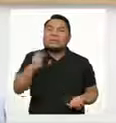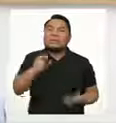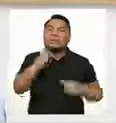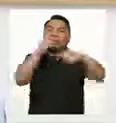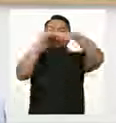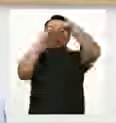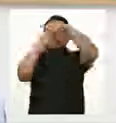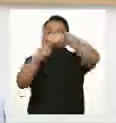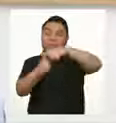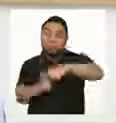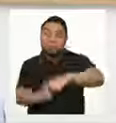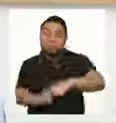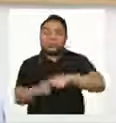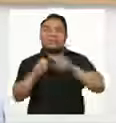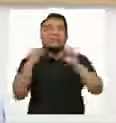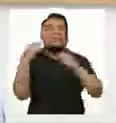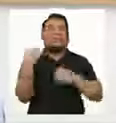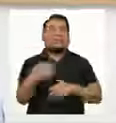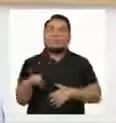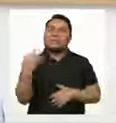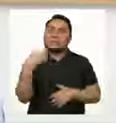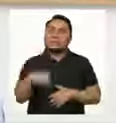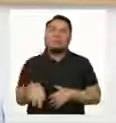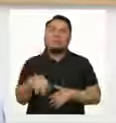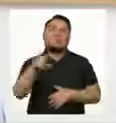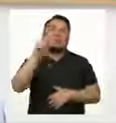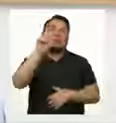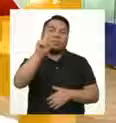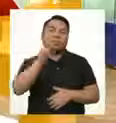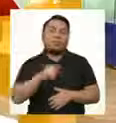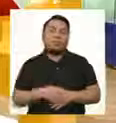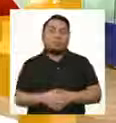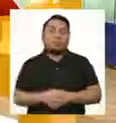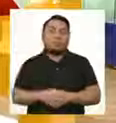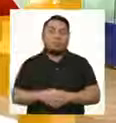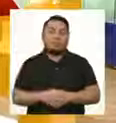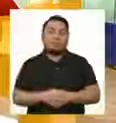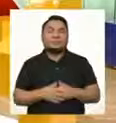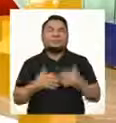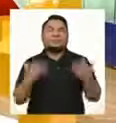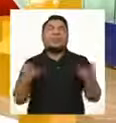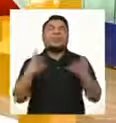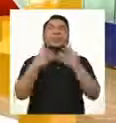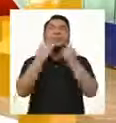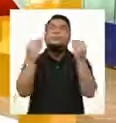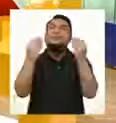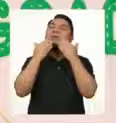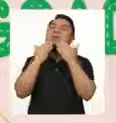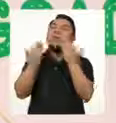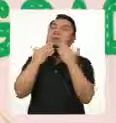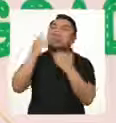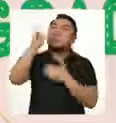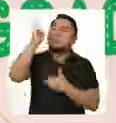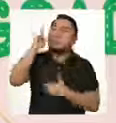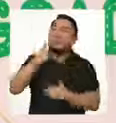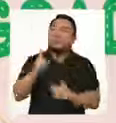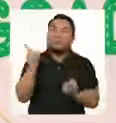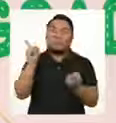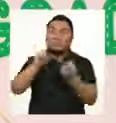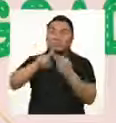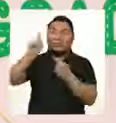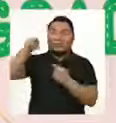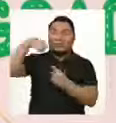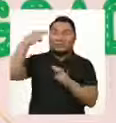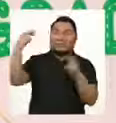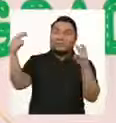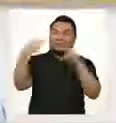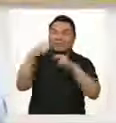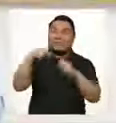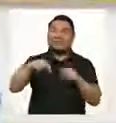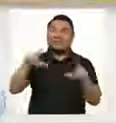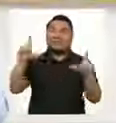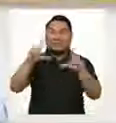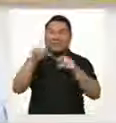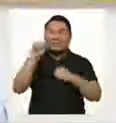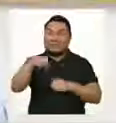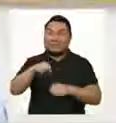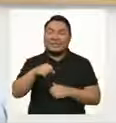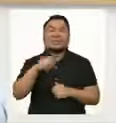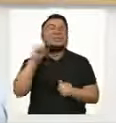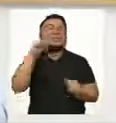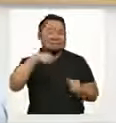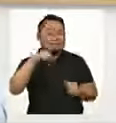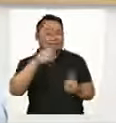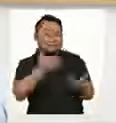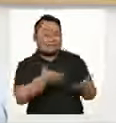de las frecuencias relativas siempre resultará 1. Muchas gracias, profesor. Nos vemos en el siguiente programa. Claro que